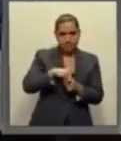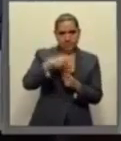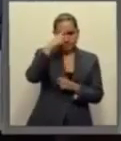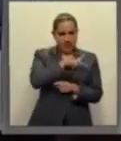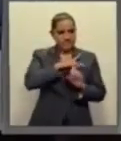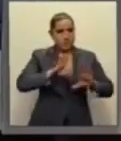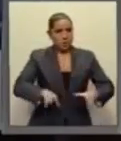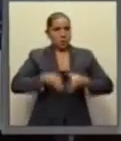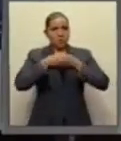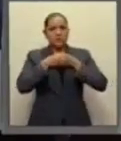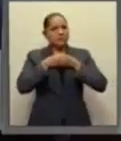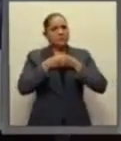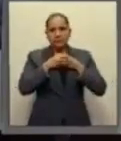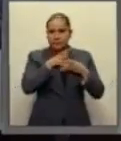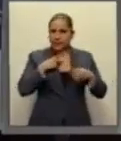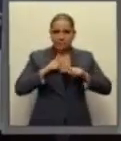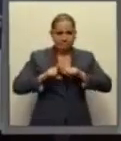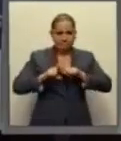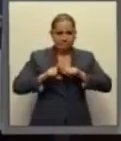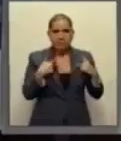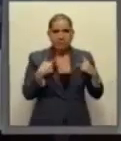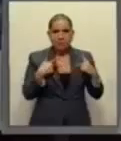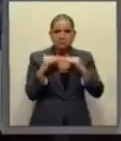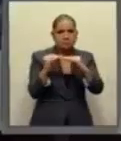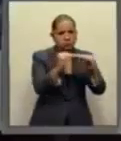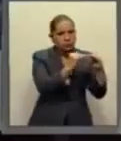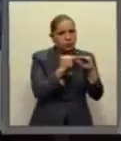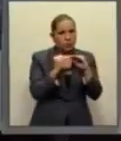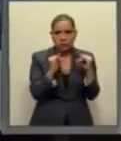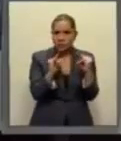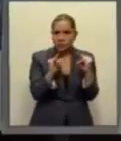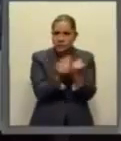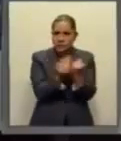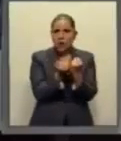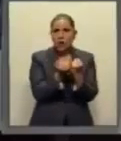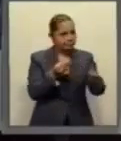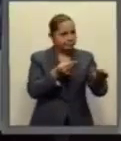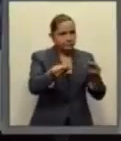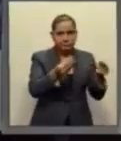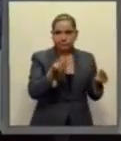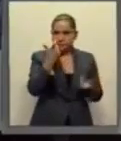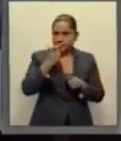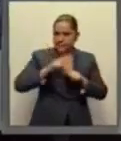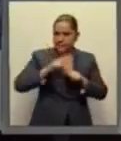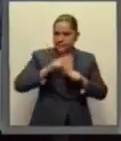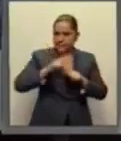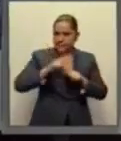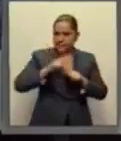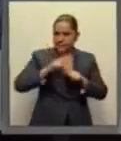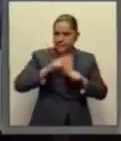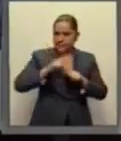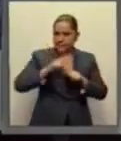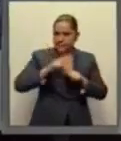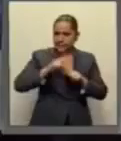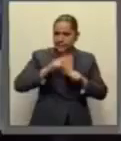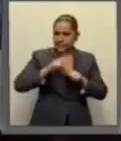presidente Juárez fue su gran interés por expandir en todo el país la educación pública con carácter gratuito